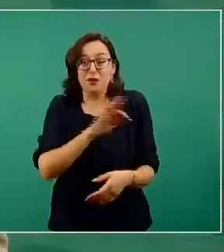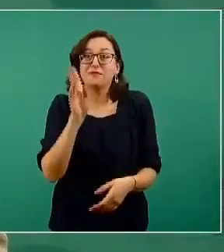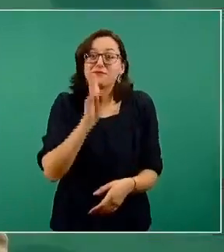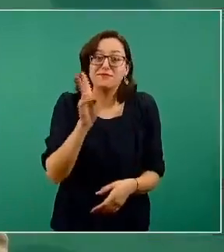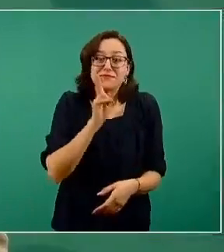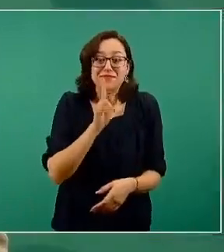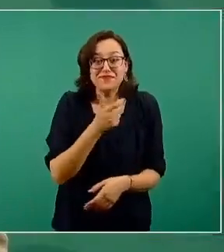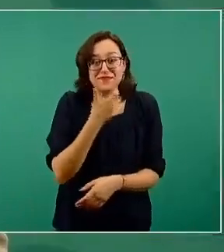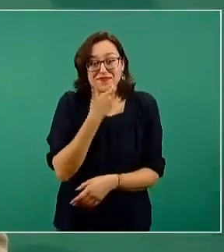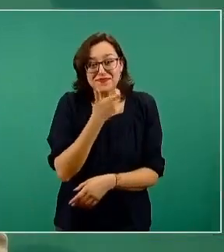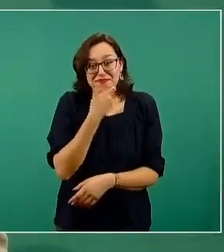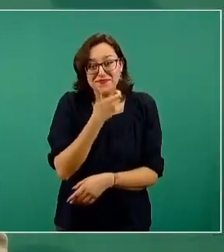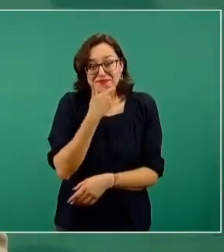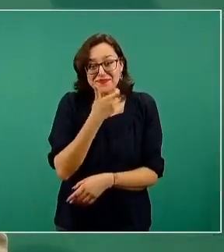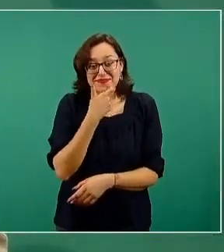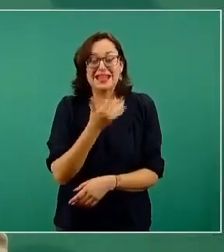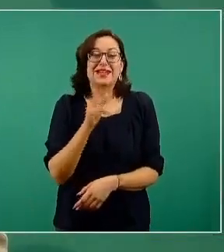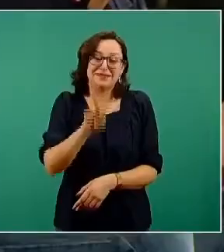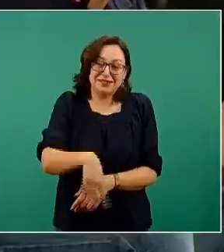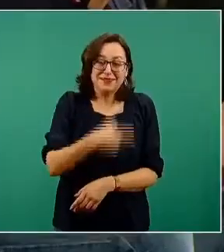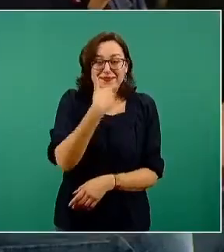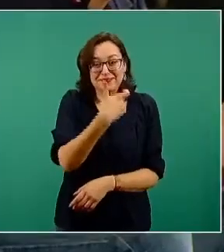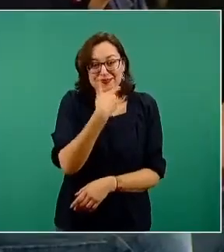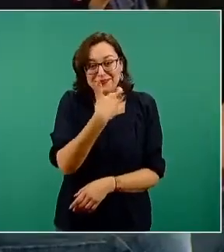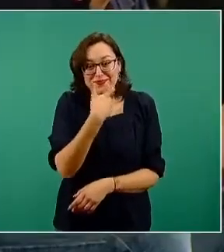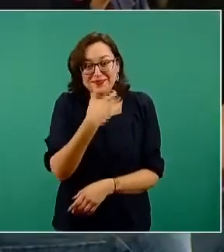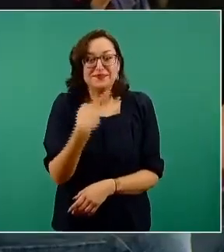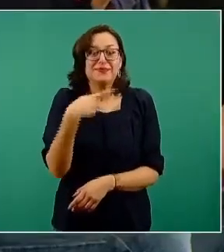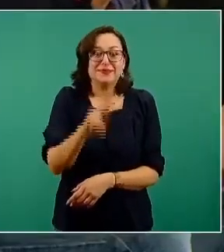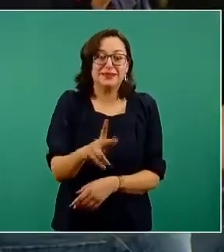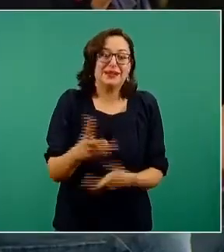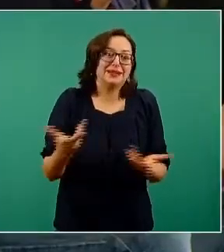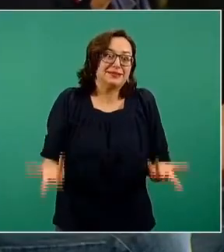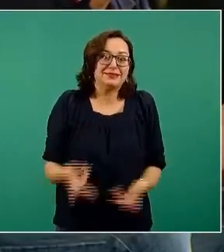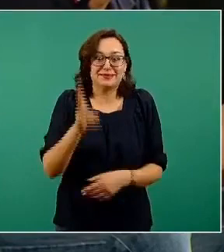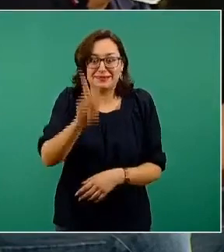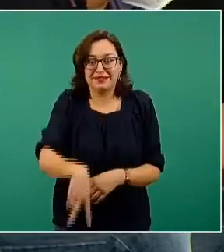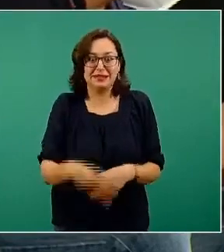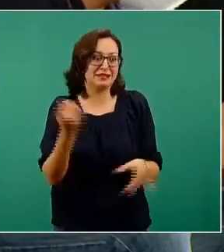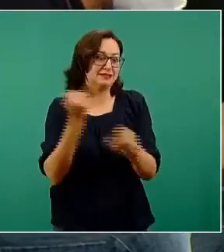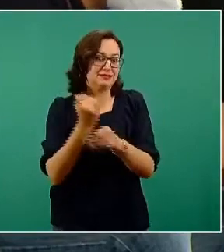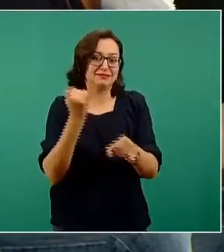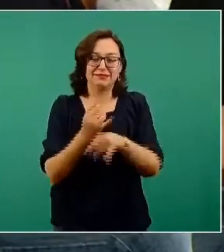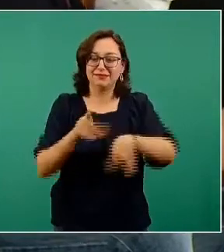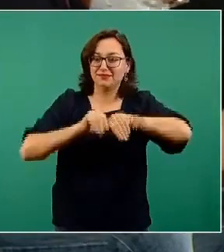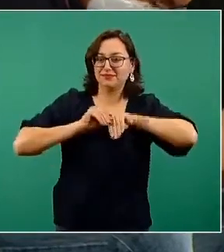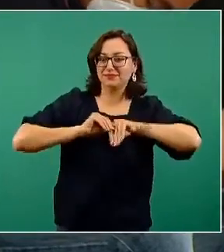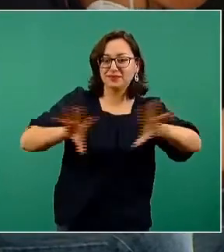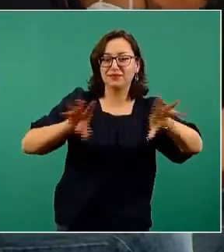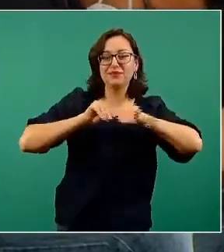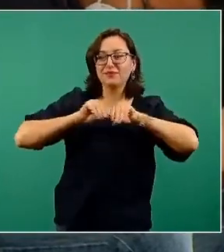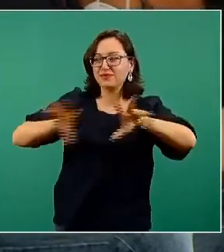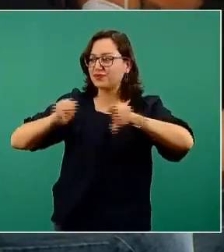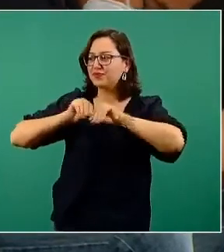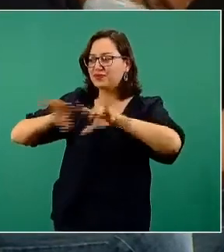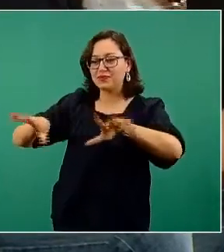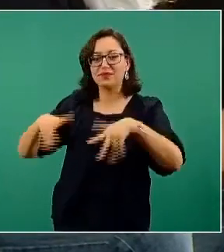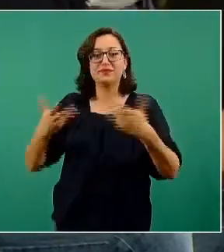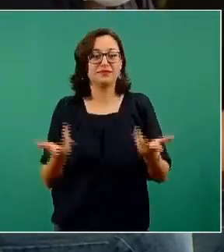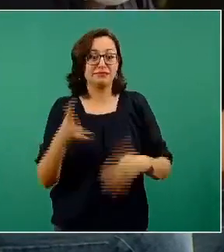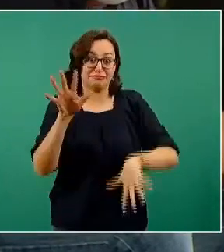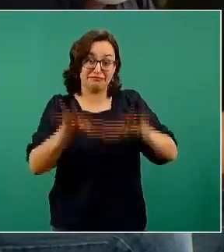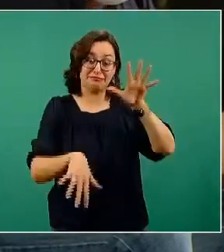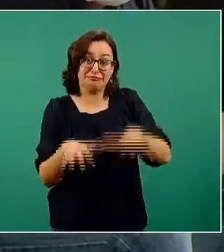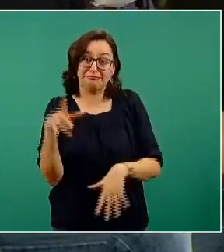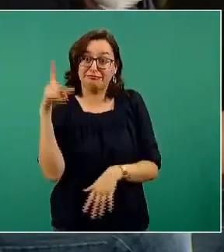que hay en redes, es un bombardeo y una infodemia pues bastante a veces trágica, a veces cómica,